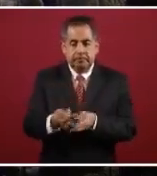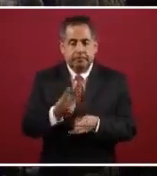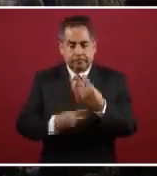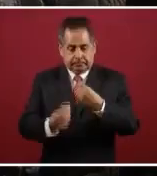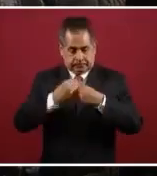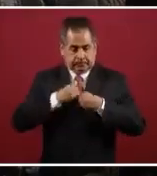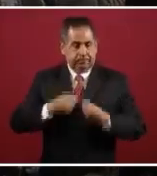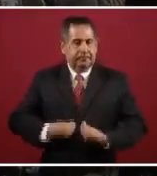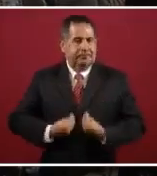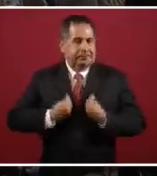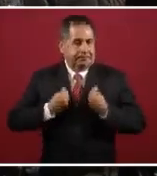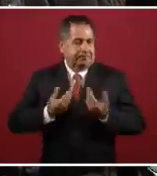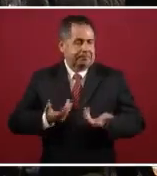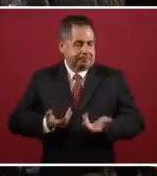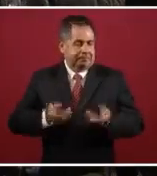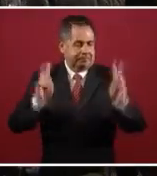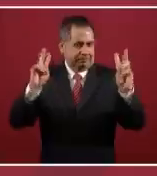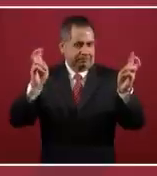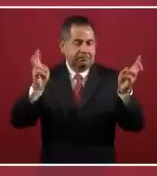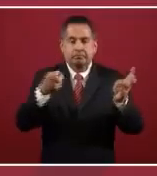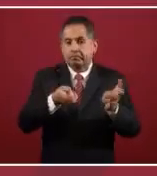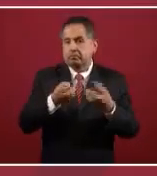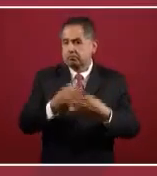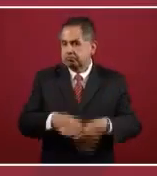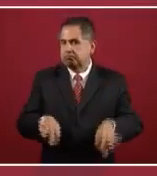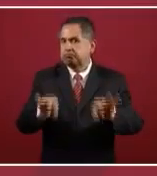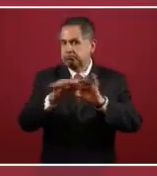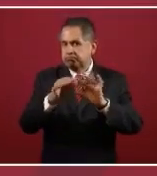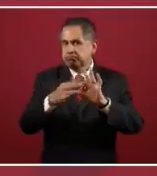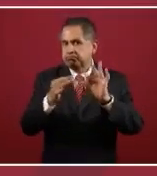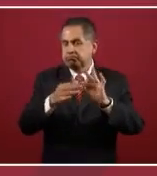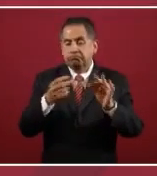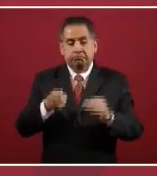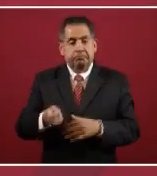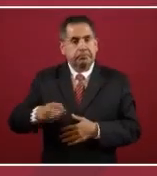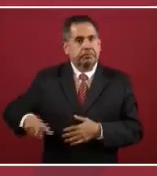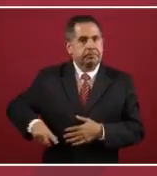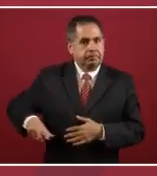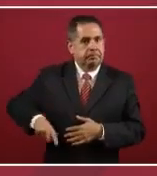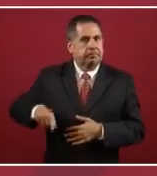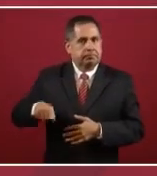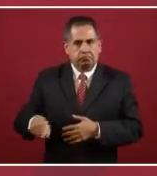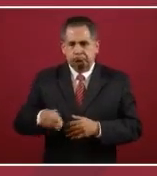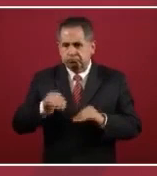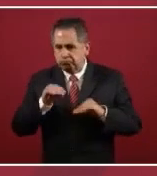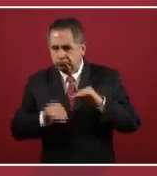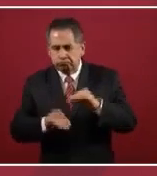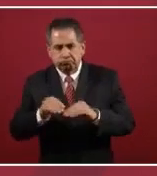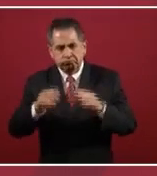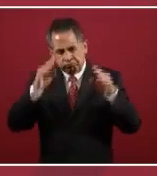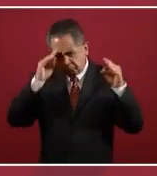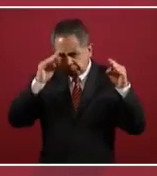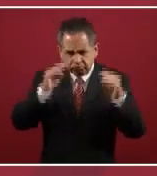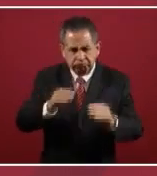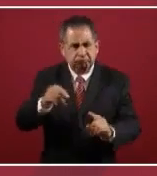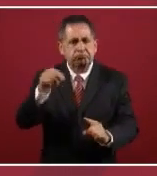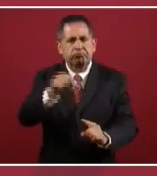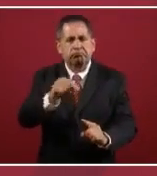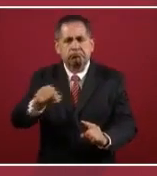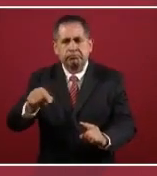Es uno de los programas más importantes del gobierno dirigido